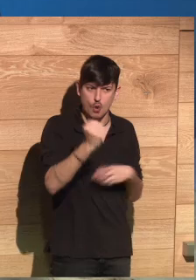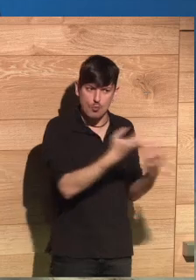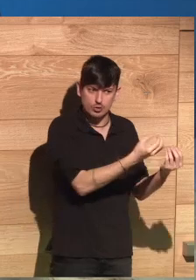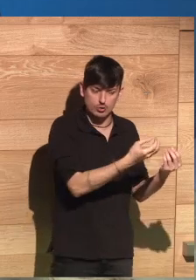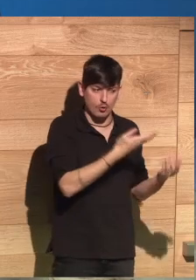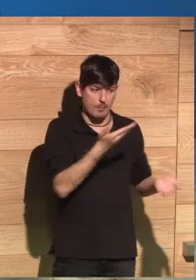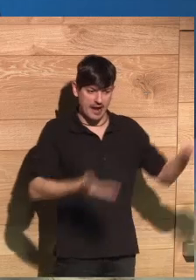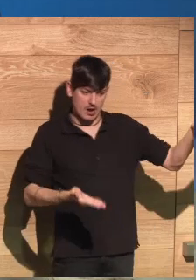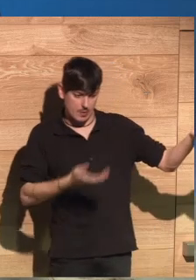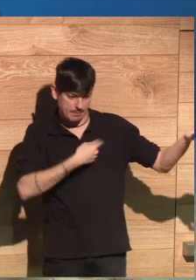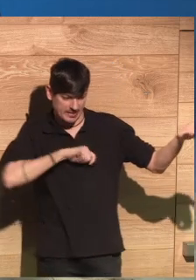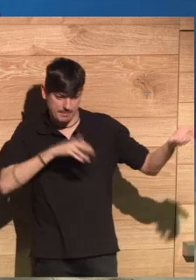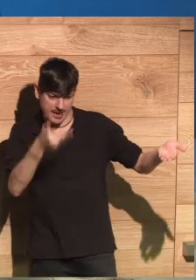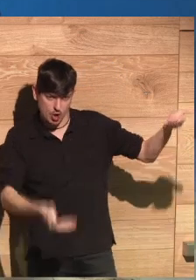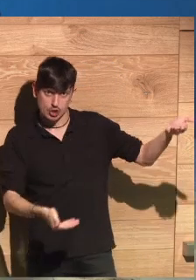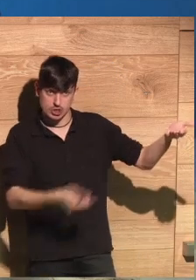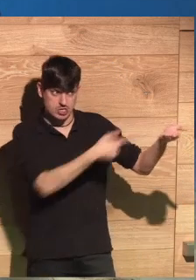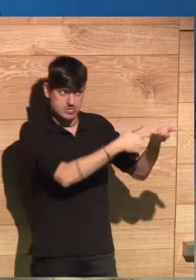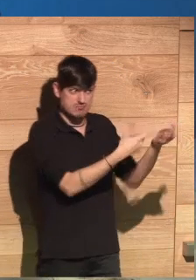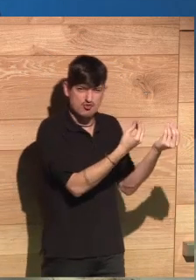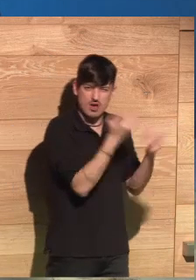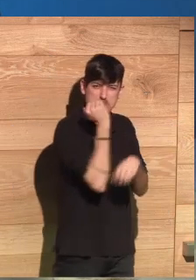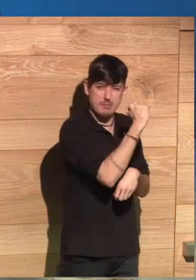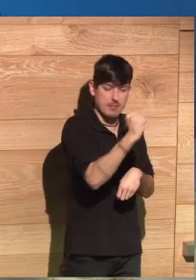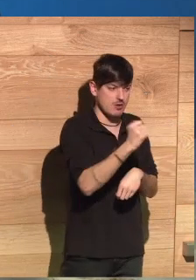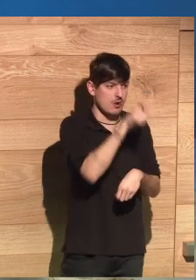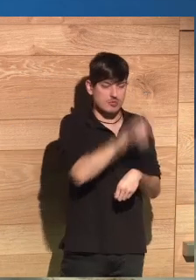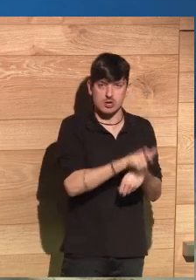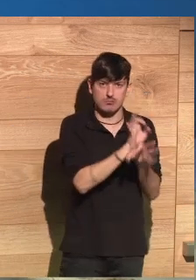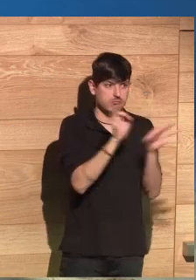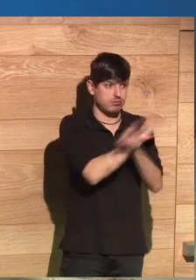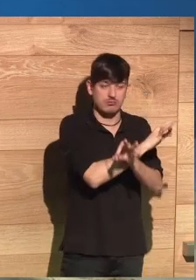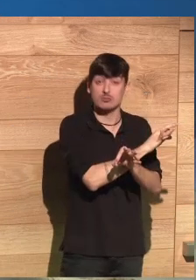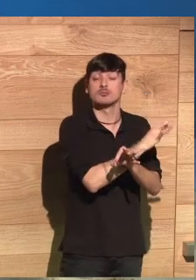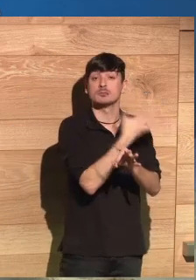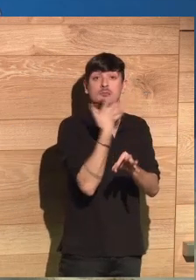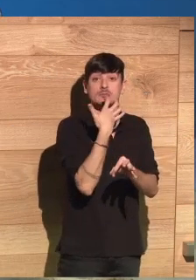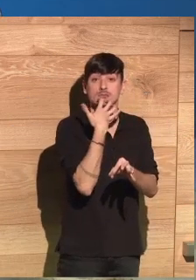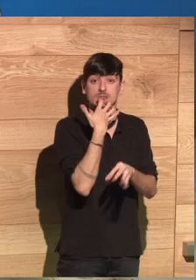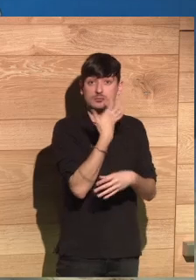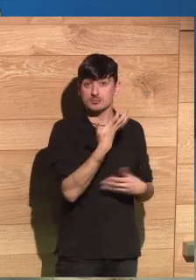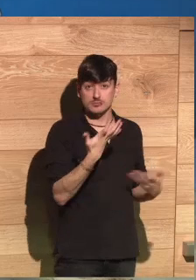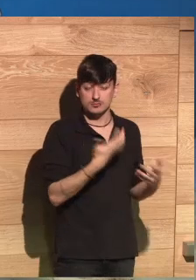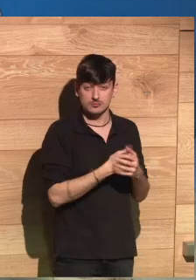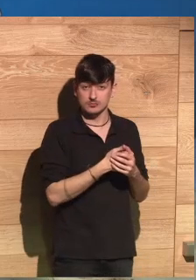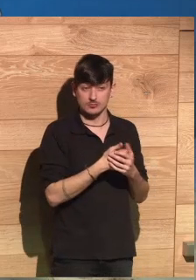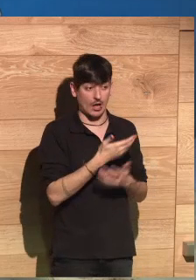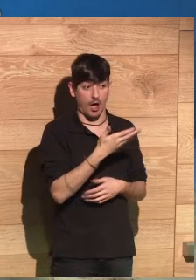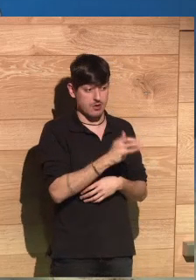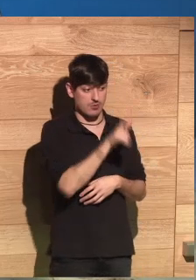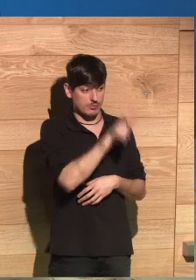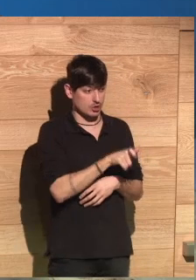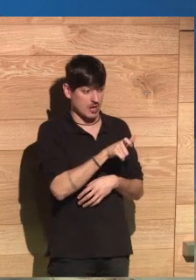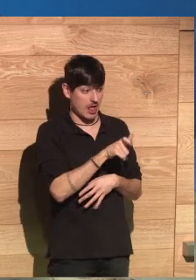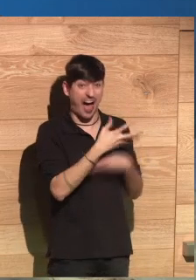por ejemplo, ¿no? Que es que cuando alguien sufre una confusión del tipo de la que tiene la